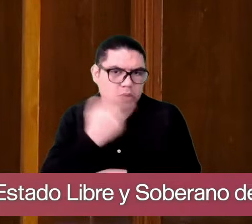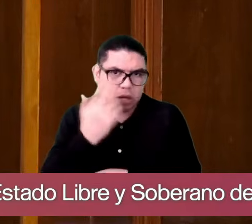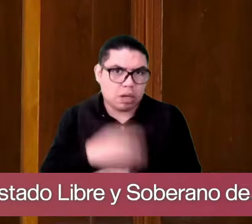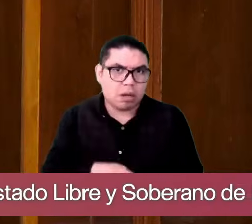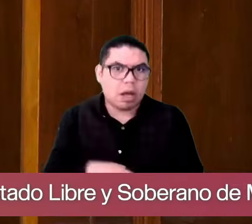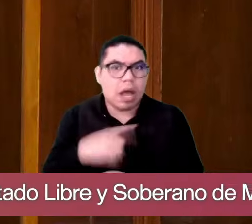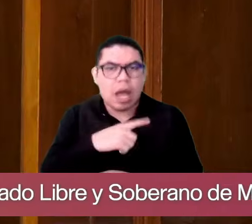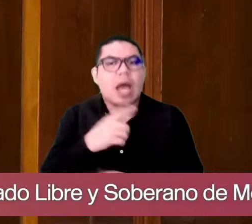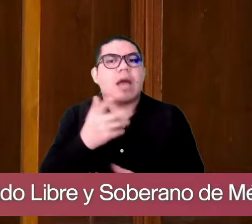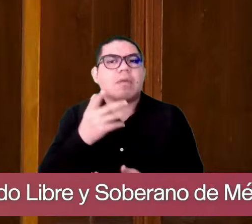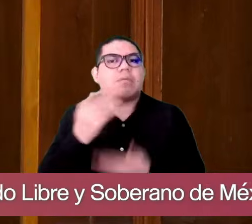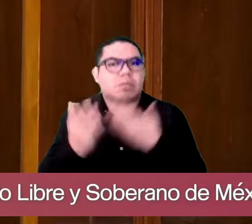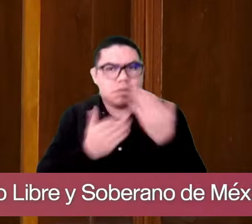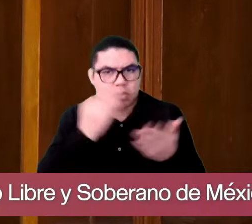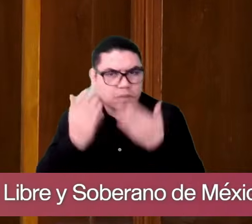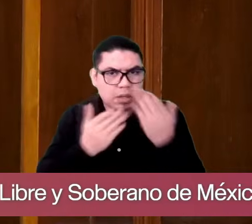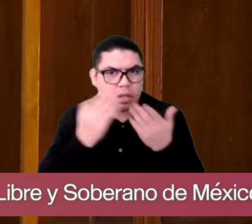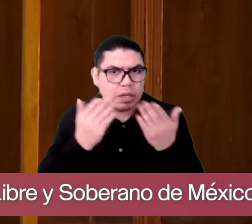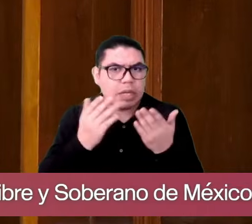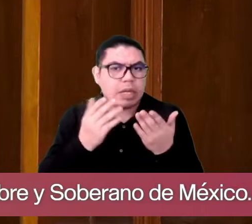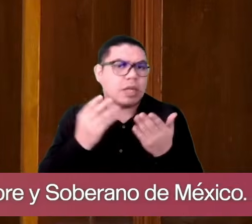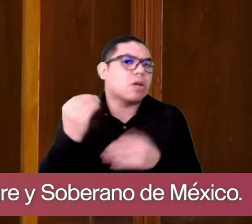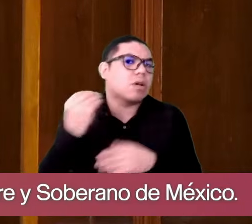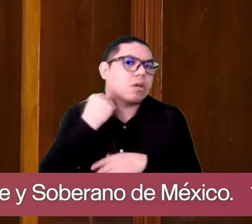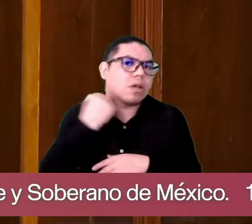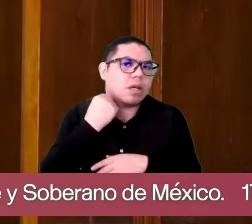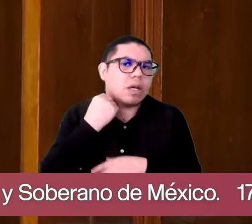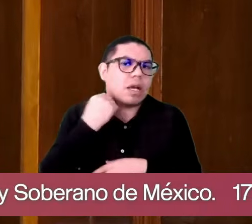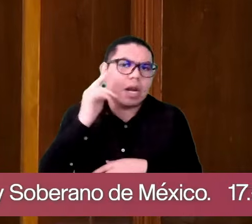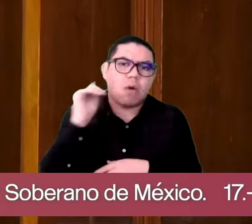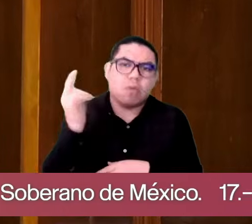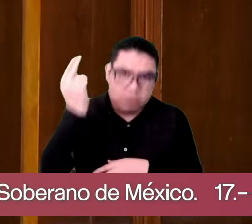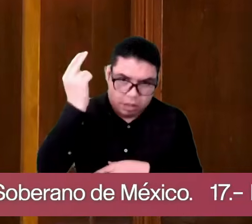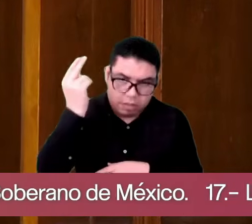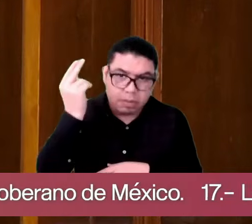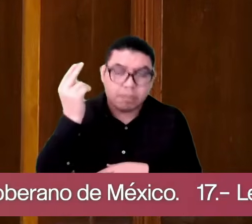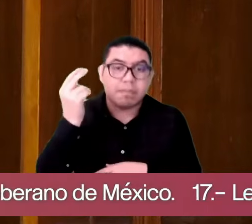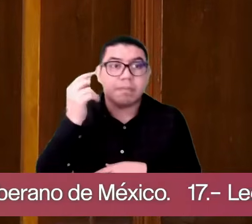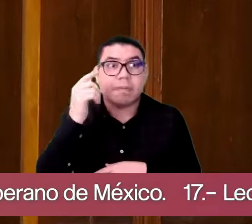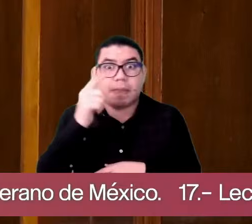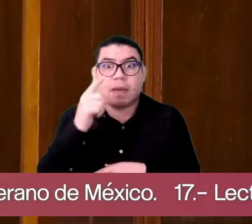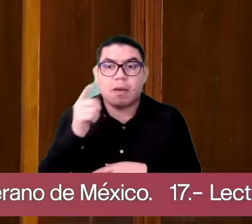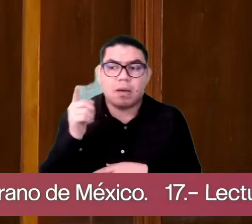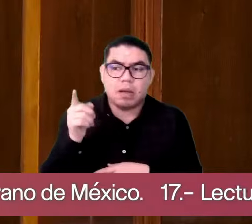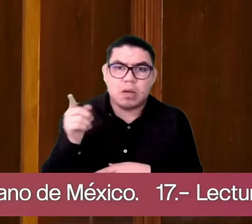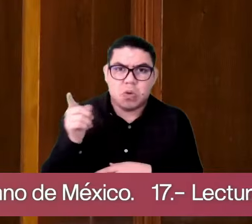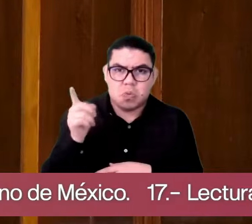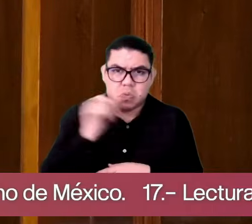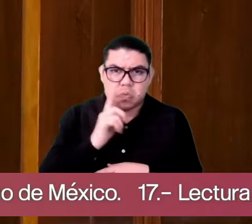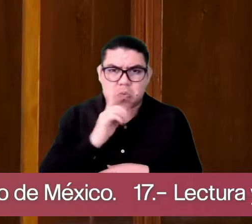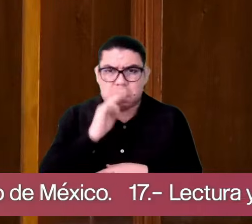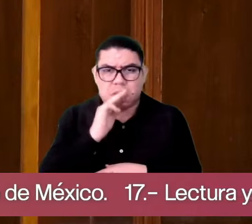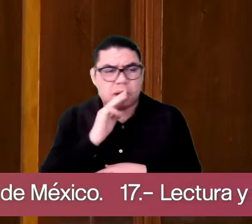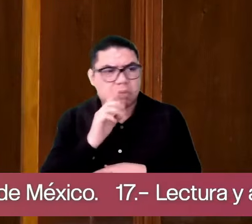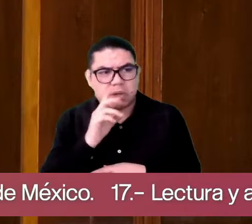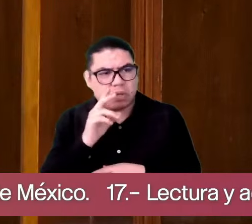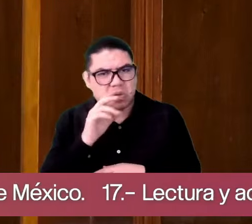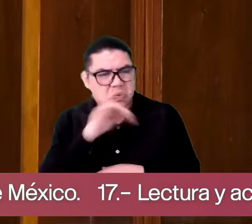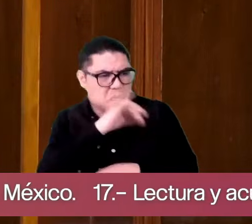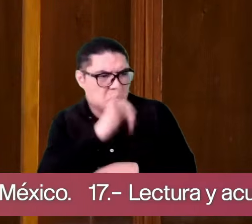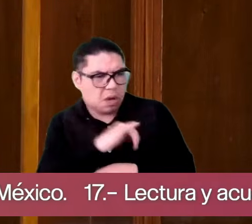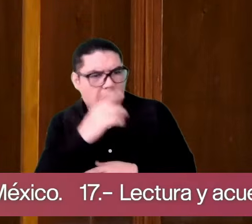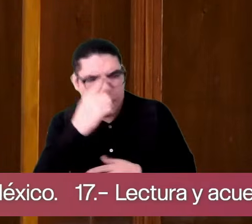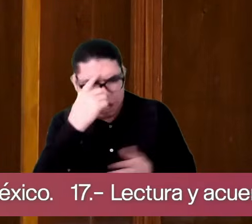en la Facultad de Derecho de la UNAM. Ella nunca creyó en esa investigación